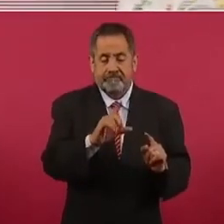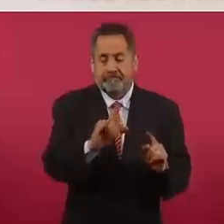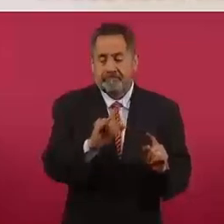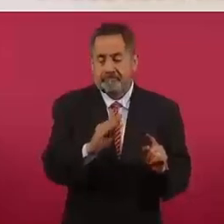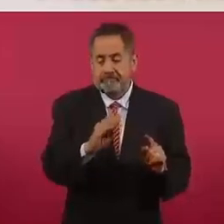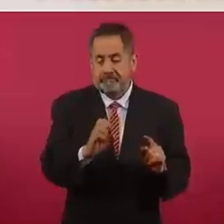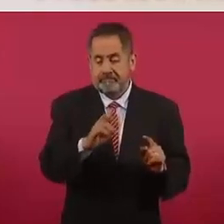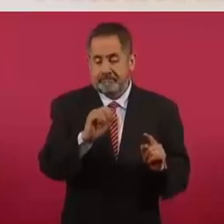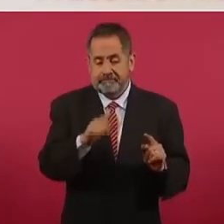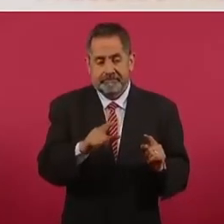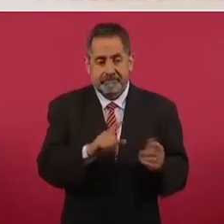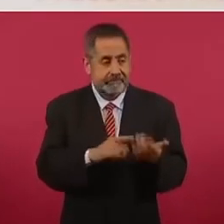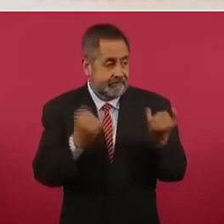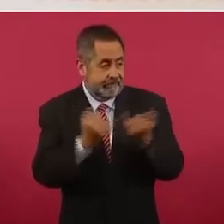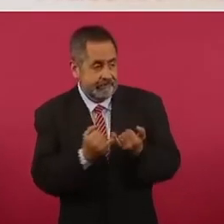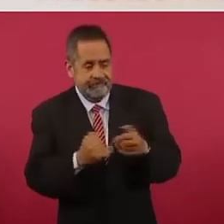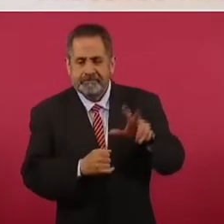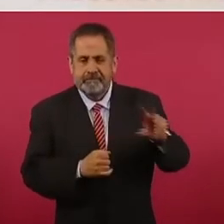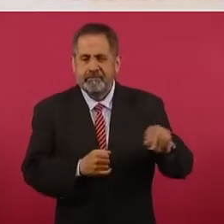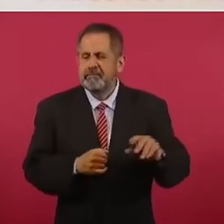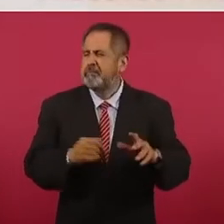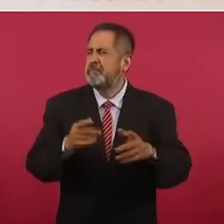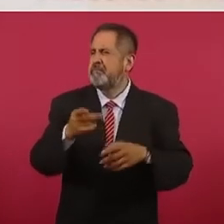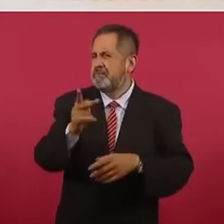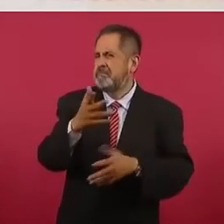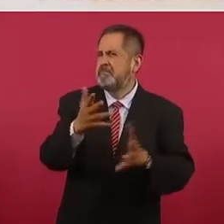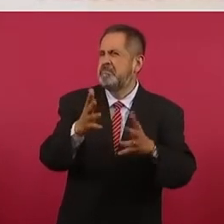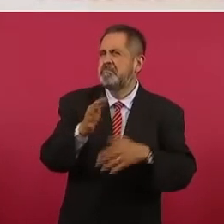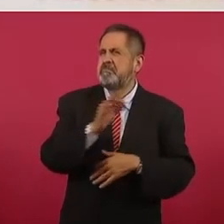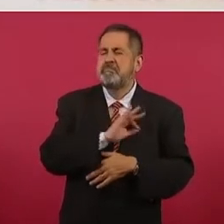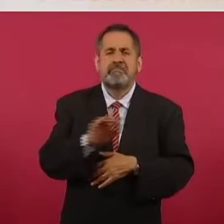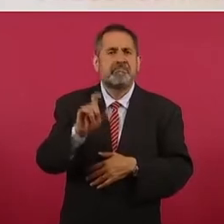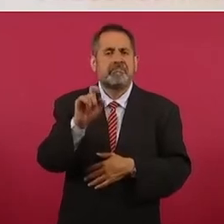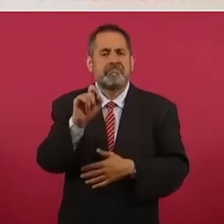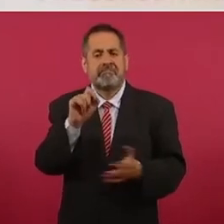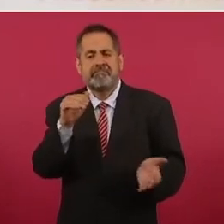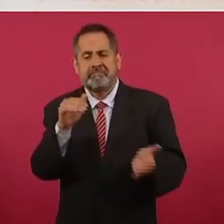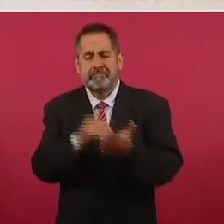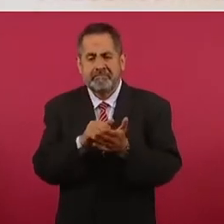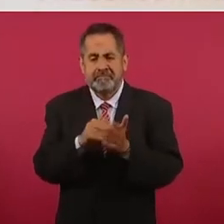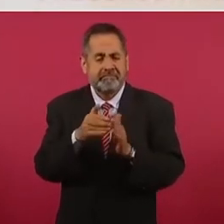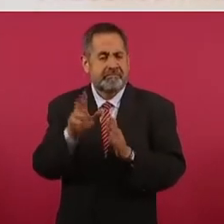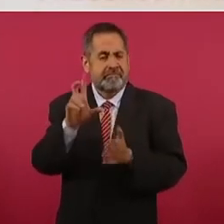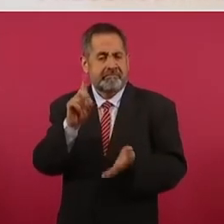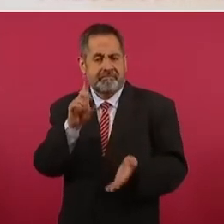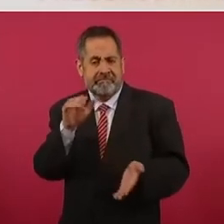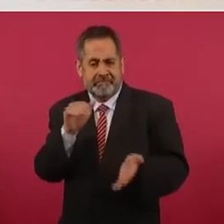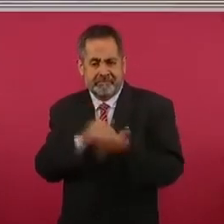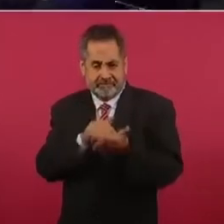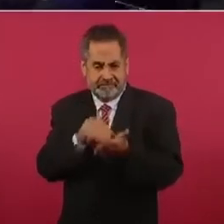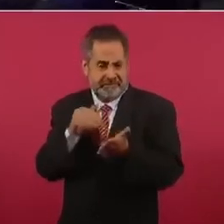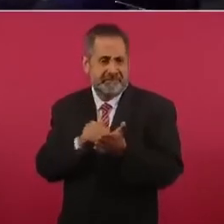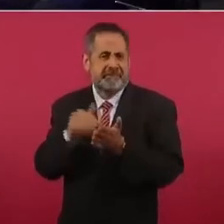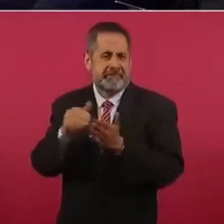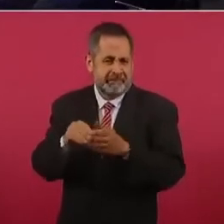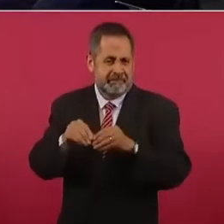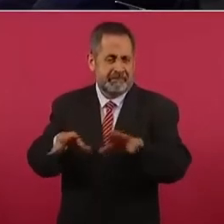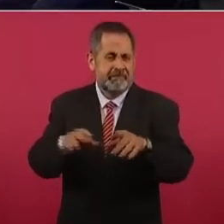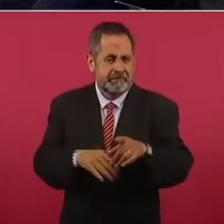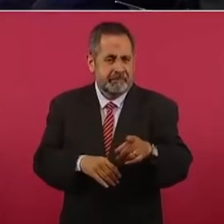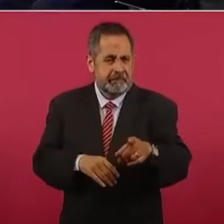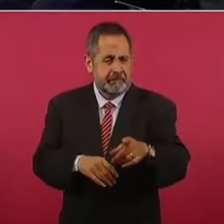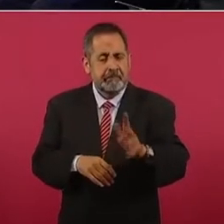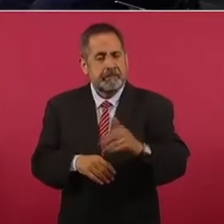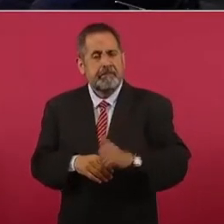energético, pero son como 26 mil o 30 mil millones. En